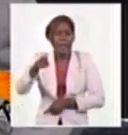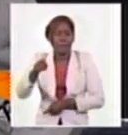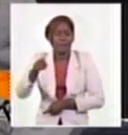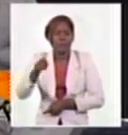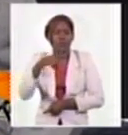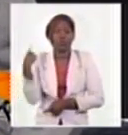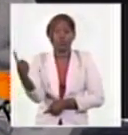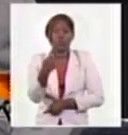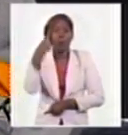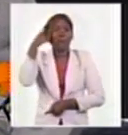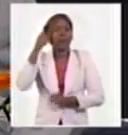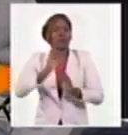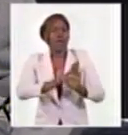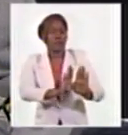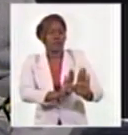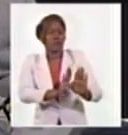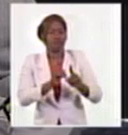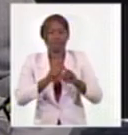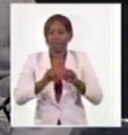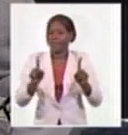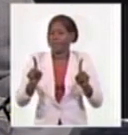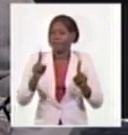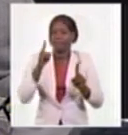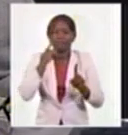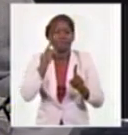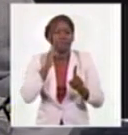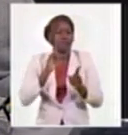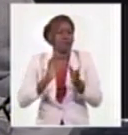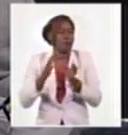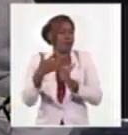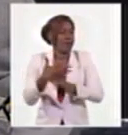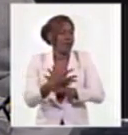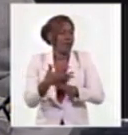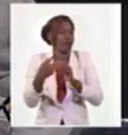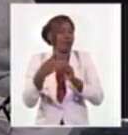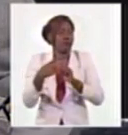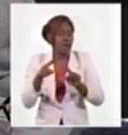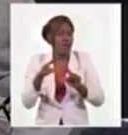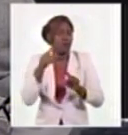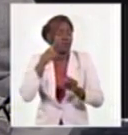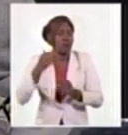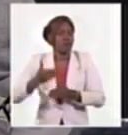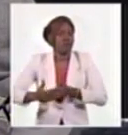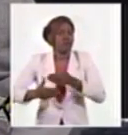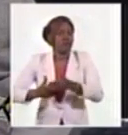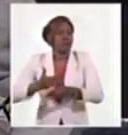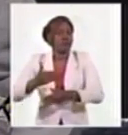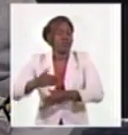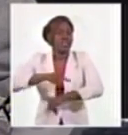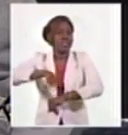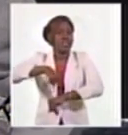Sin embargo, estamos entrando en la quinta etapa del conflicto.